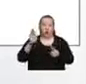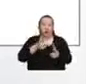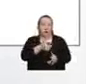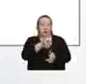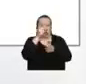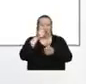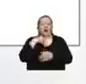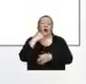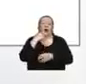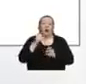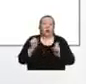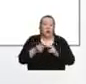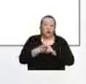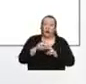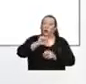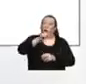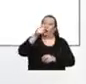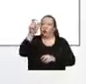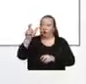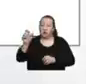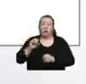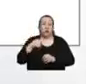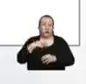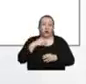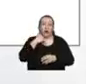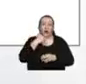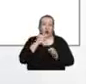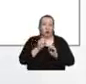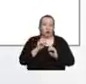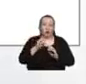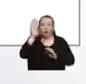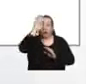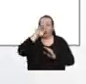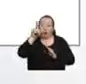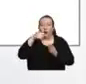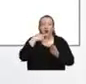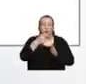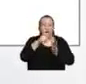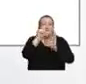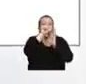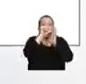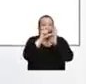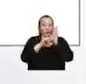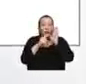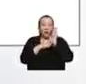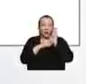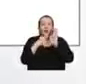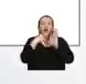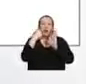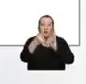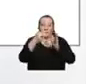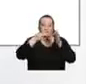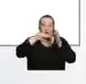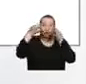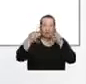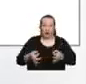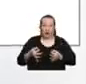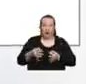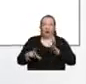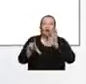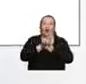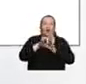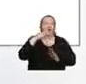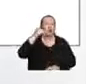evidente peligro para terceros puro cuento nunca nunca señalan el artículo porque no existe no sé si se dan cuenta en las leyes de correa